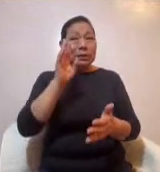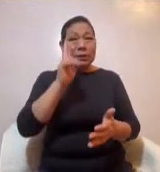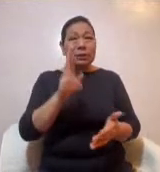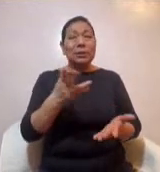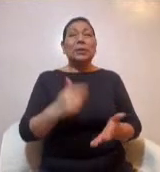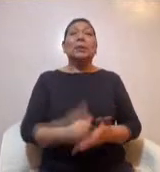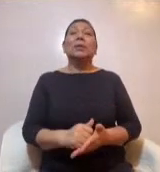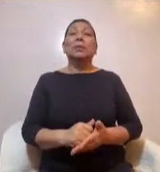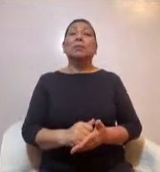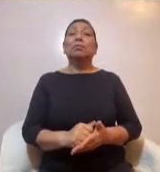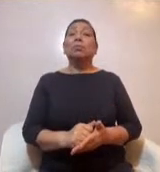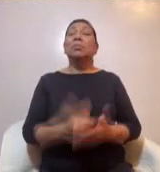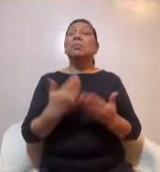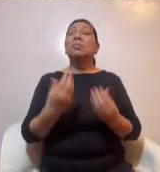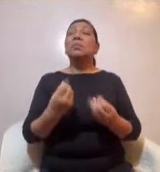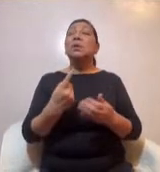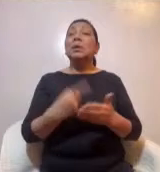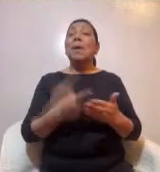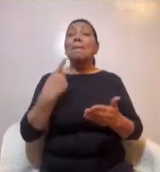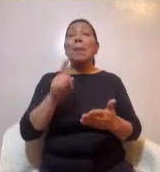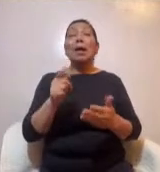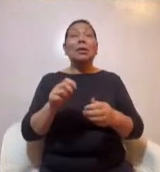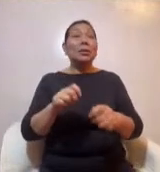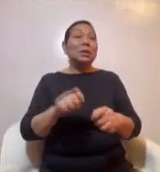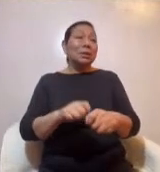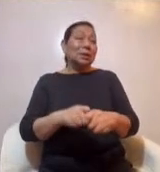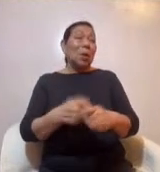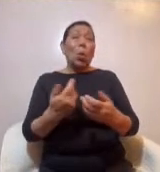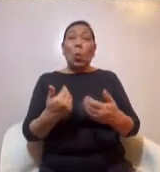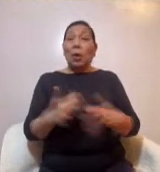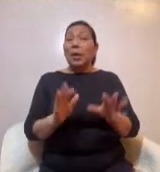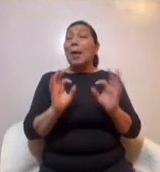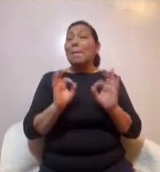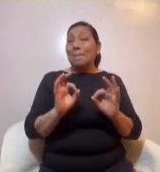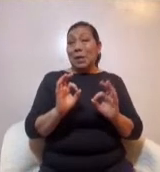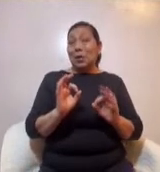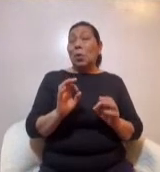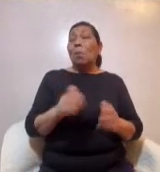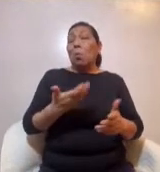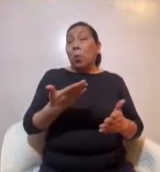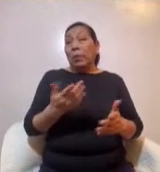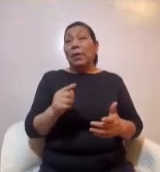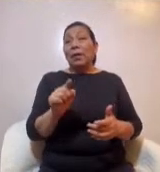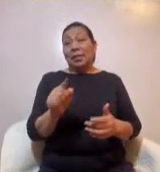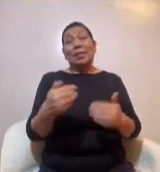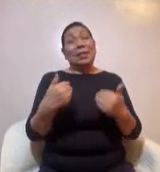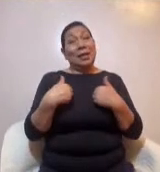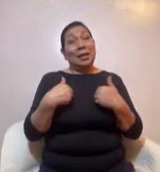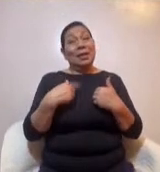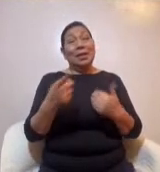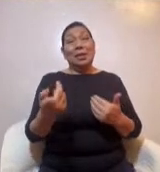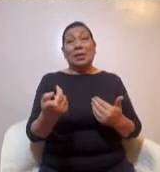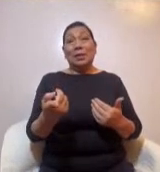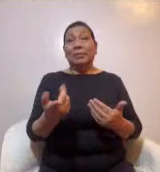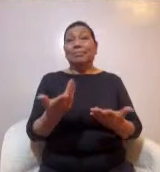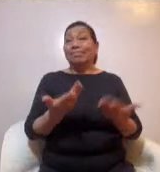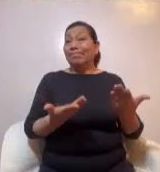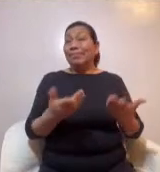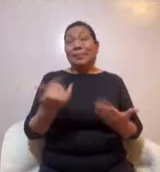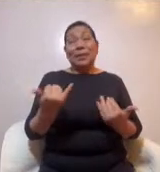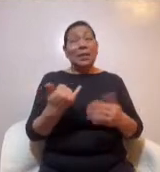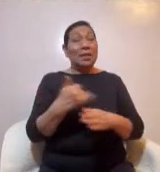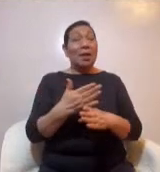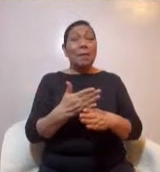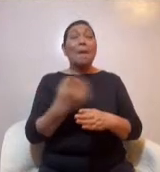de vulnerabilidad precisamente para la trata y cualquier peligro que puede suponer en